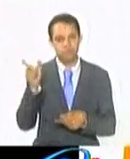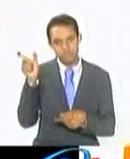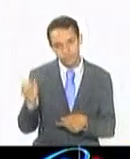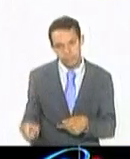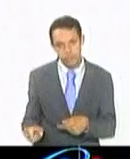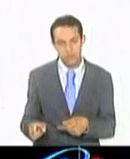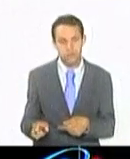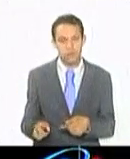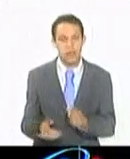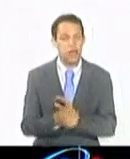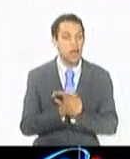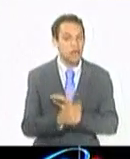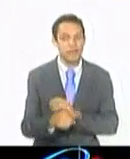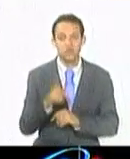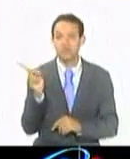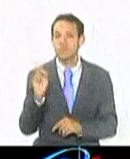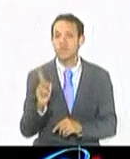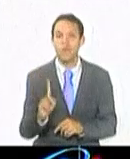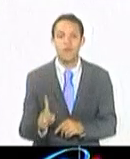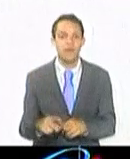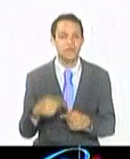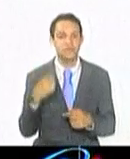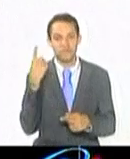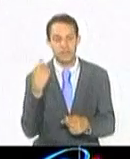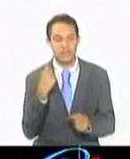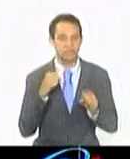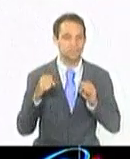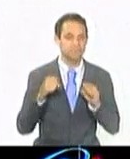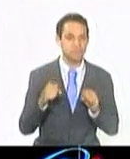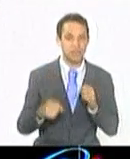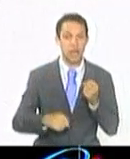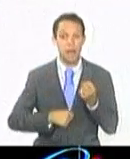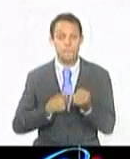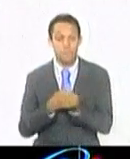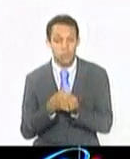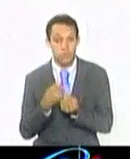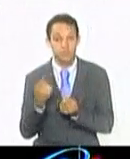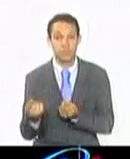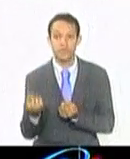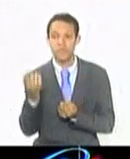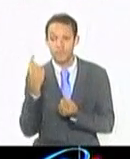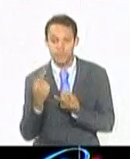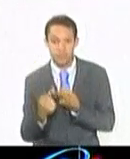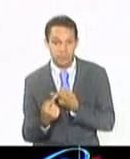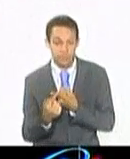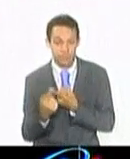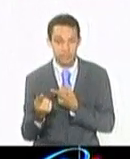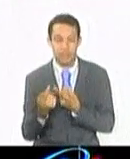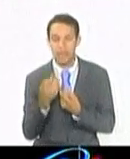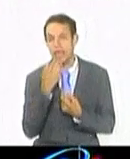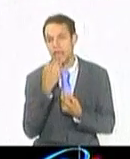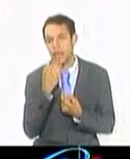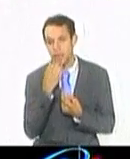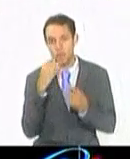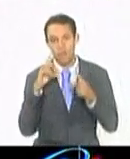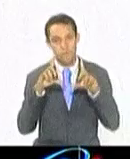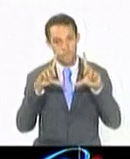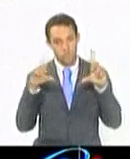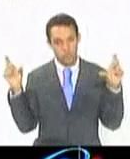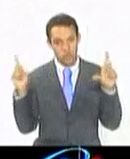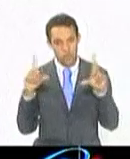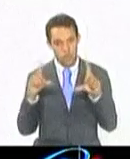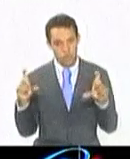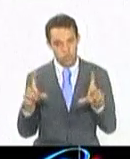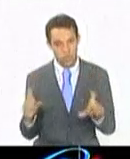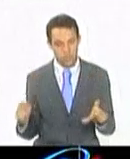capacidad vital de la persona acompañado a esto aquí están por ejemplo todo lo que son digamos las imágenes de lo que